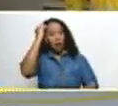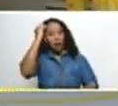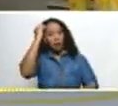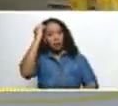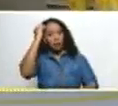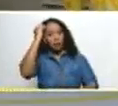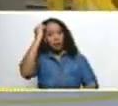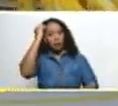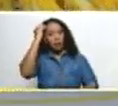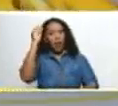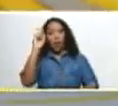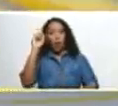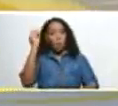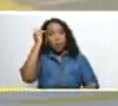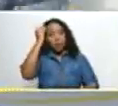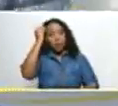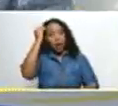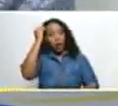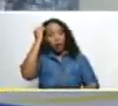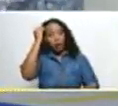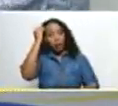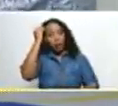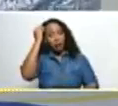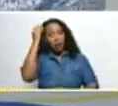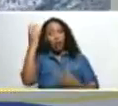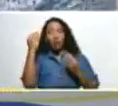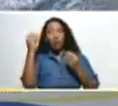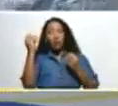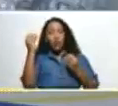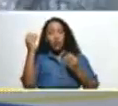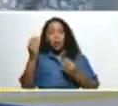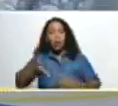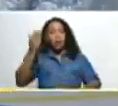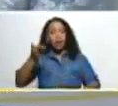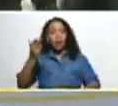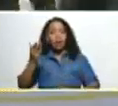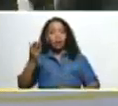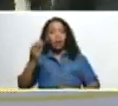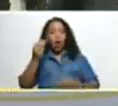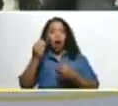un detalle definitivo, definitorio, la unión